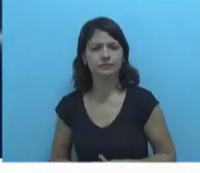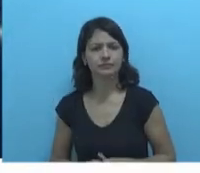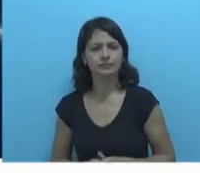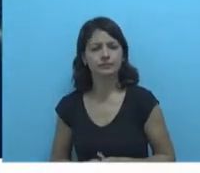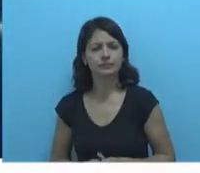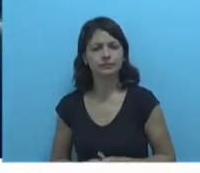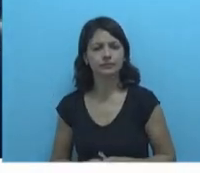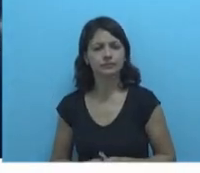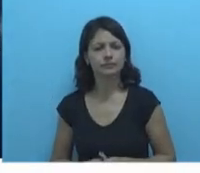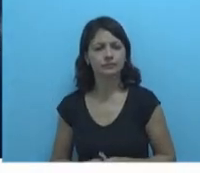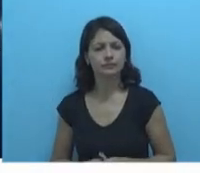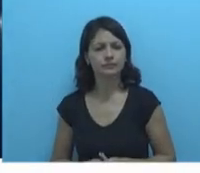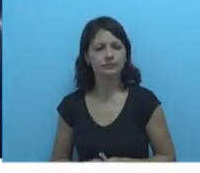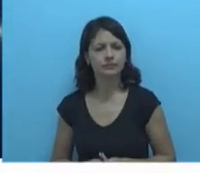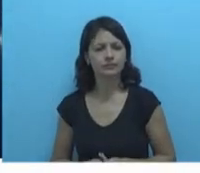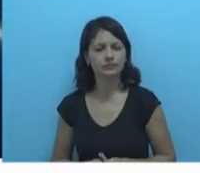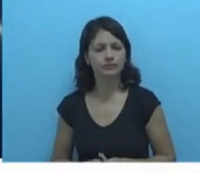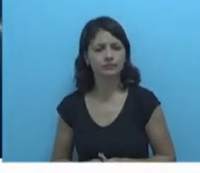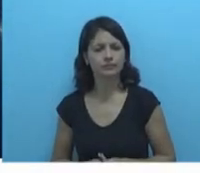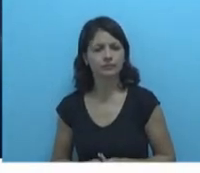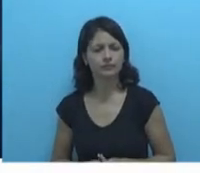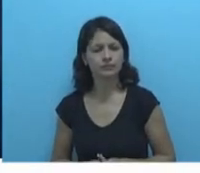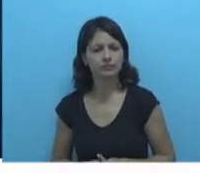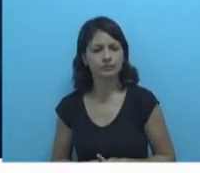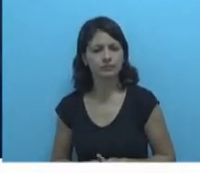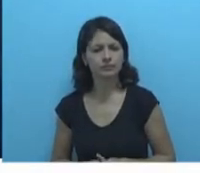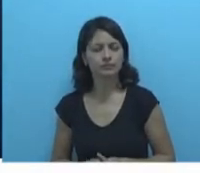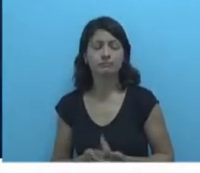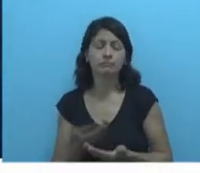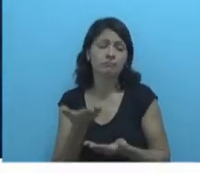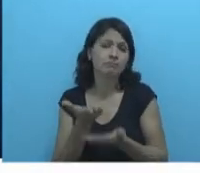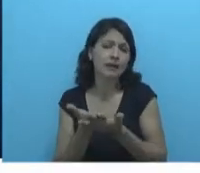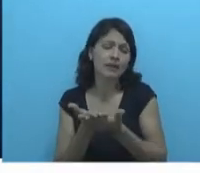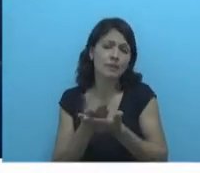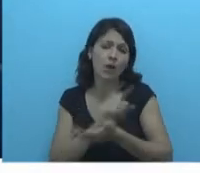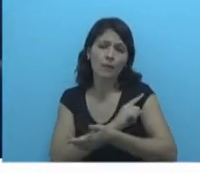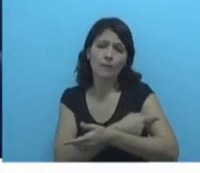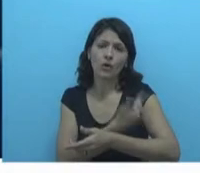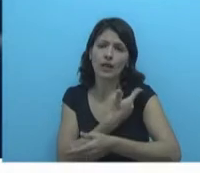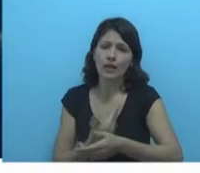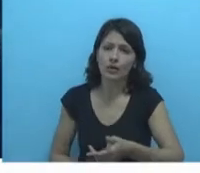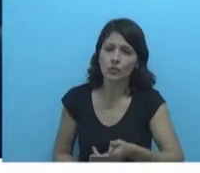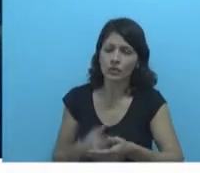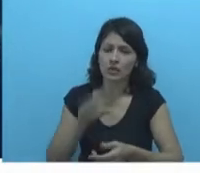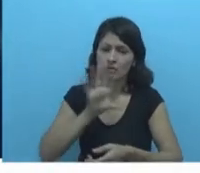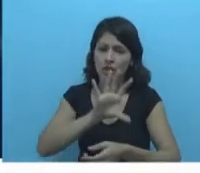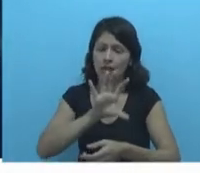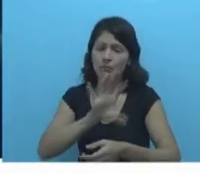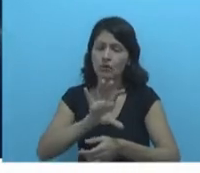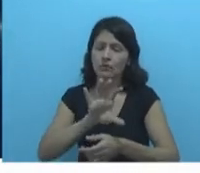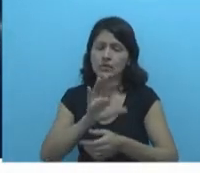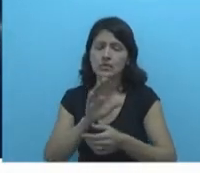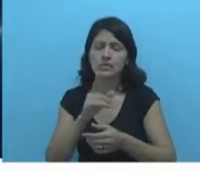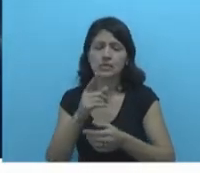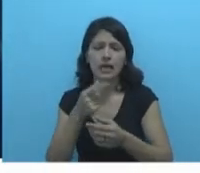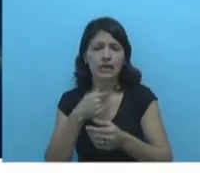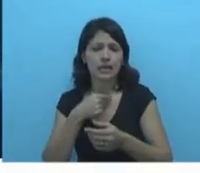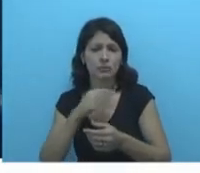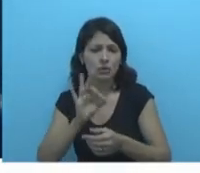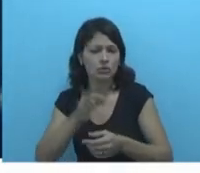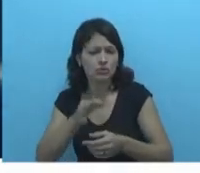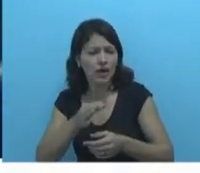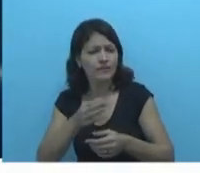Por lo cual, le hemos requerido información al Poder Ejecutivo de la provincia para conocer si se han